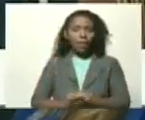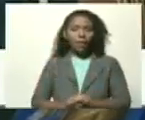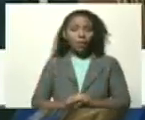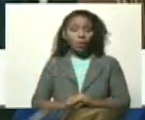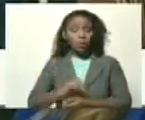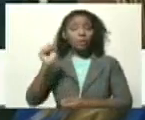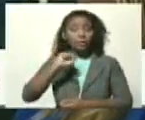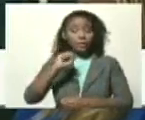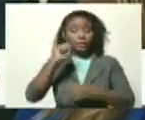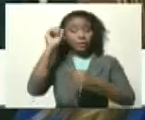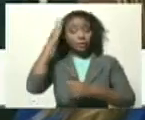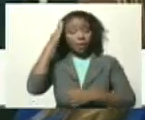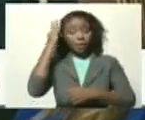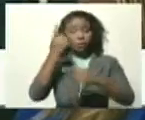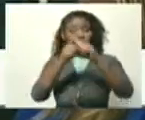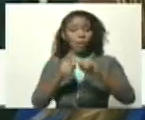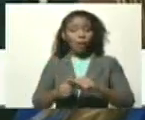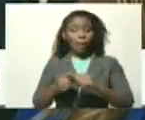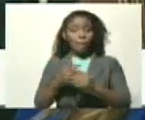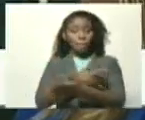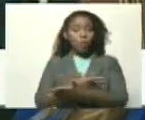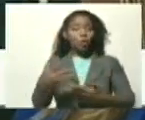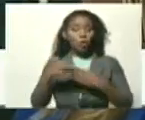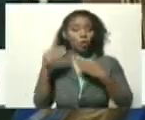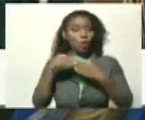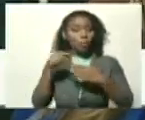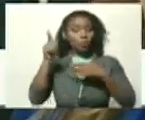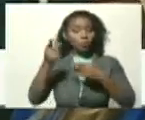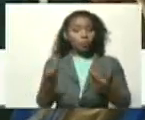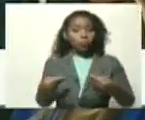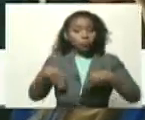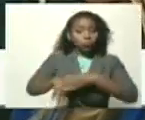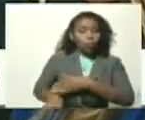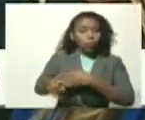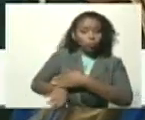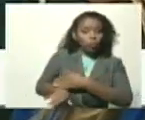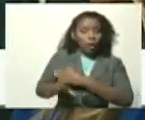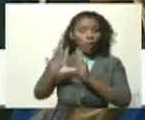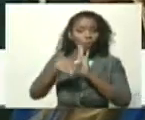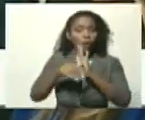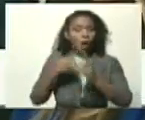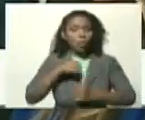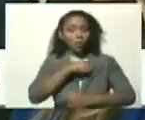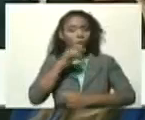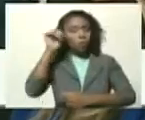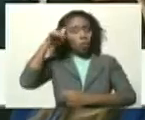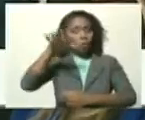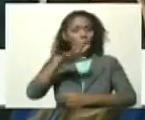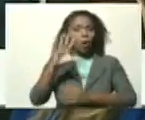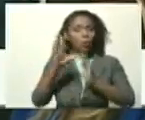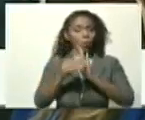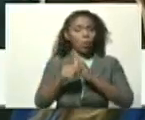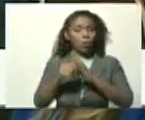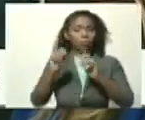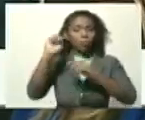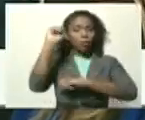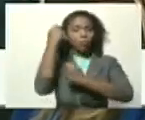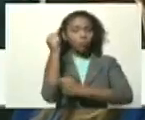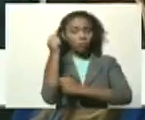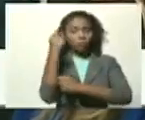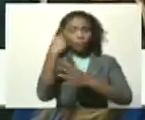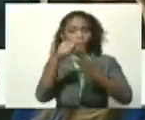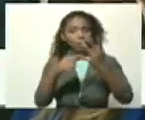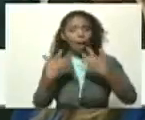sí sabe sumar la oposición es millones de dólares, pero para sus bolsillos, de lo que le robaron a nuestro pueblo con el robo de monómeros, de